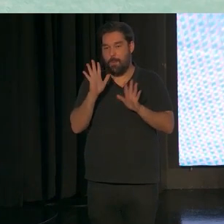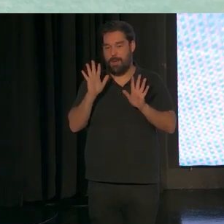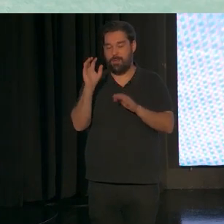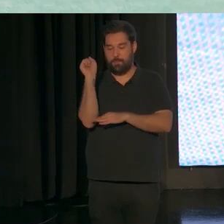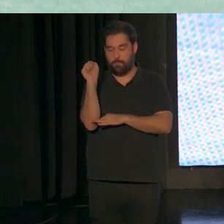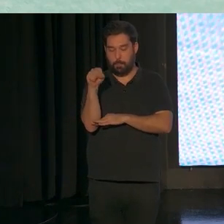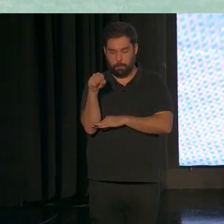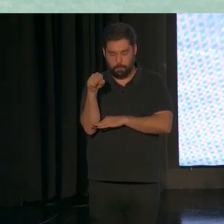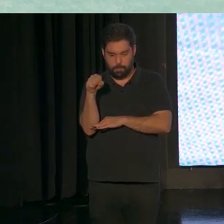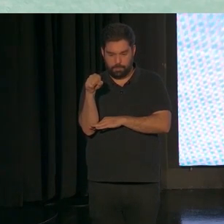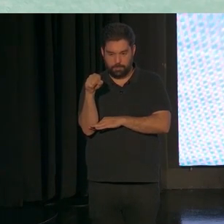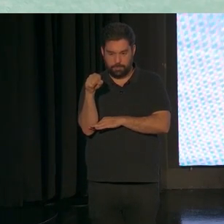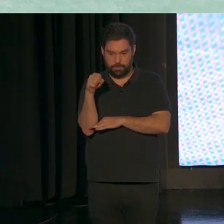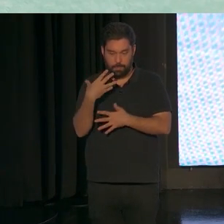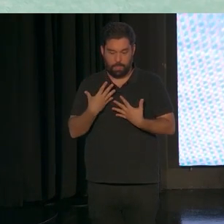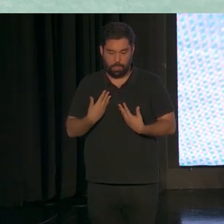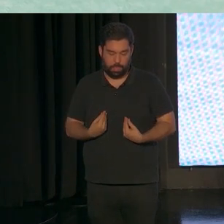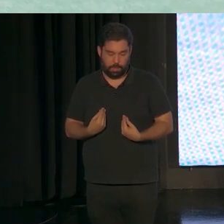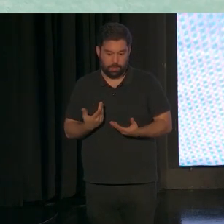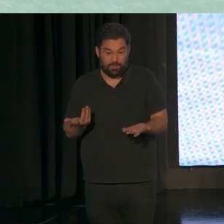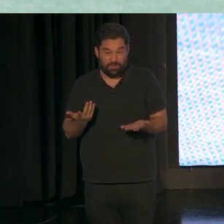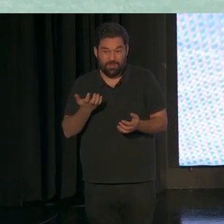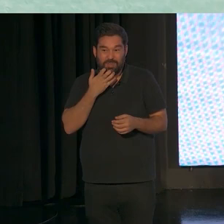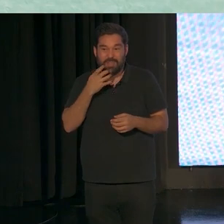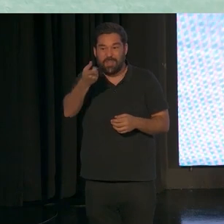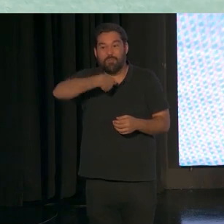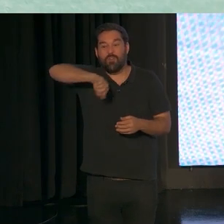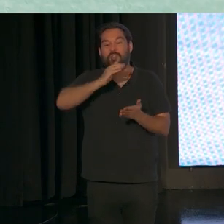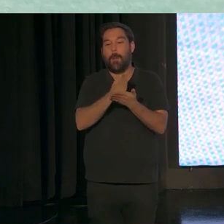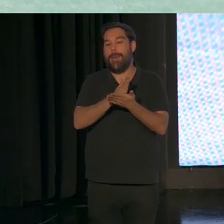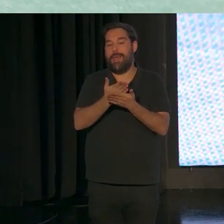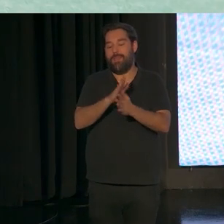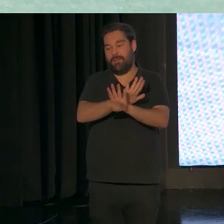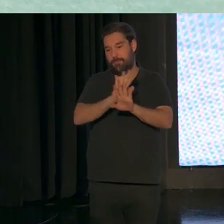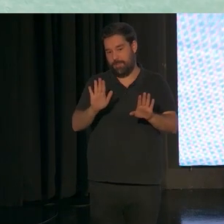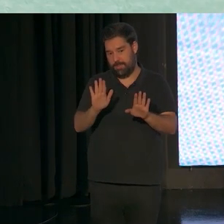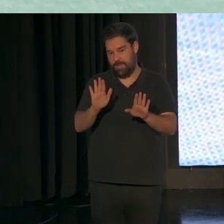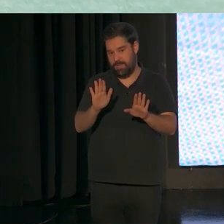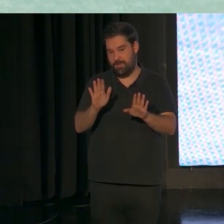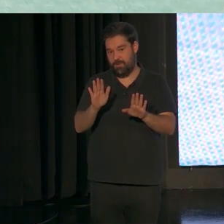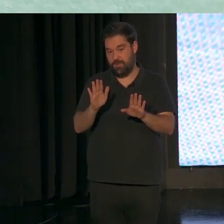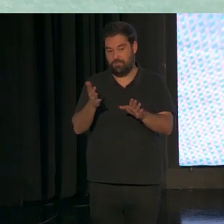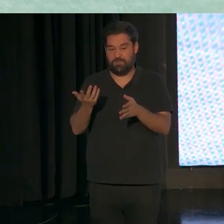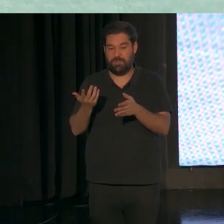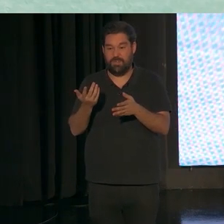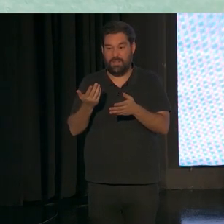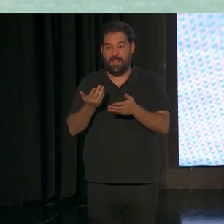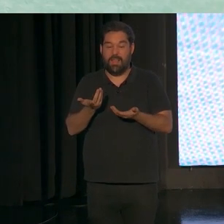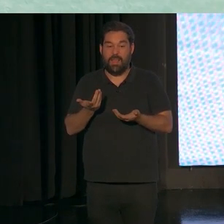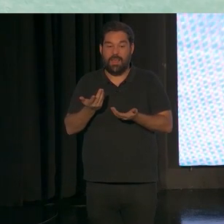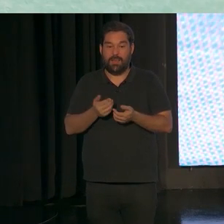como pues como si estuvierais de prestado como como si os estuvieran haciendo un favor por por permitir entrar en los